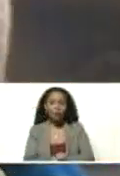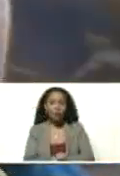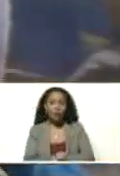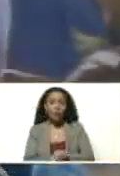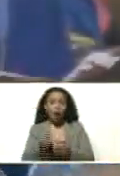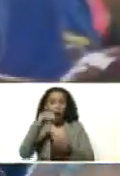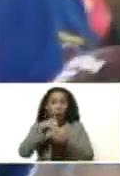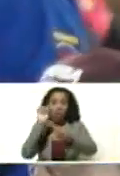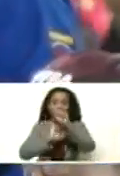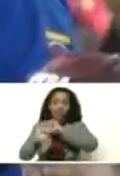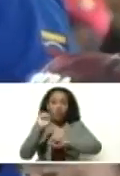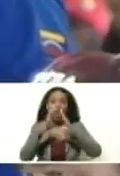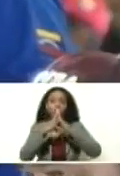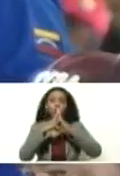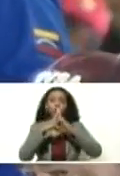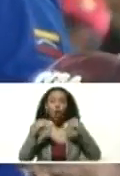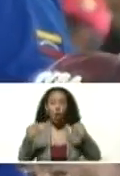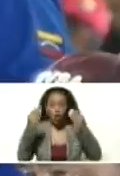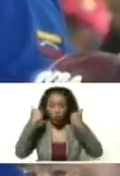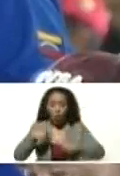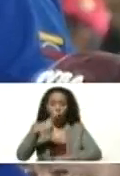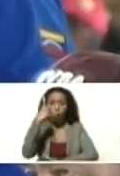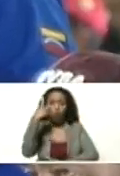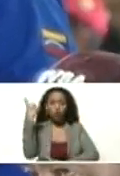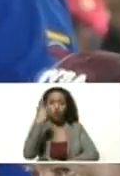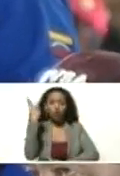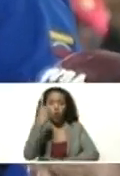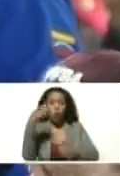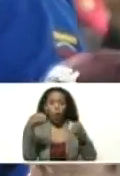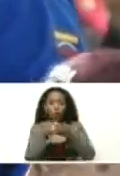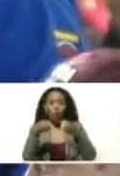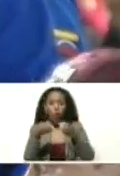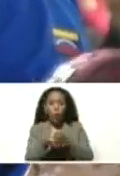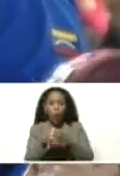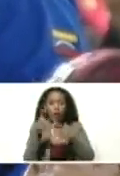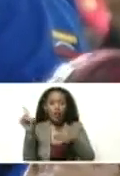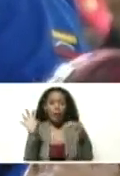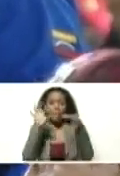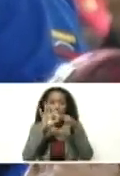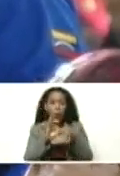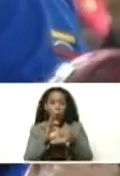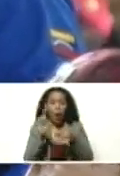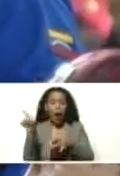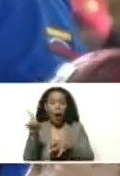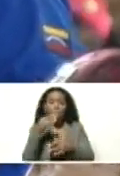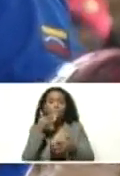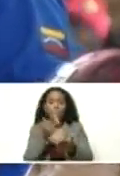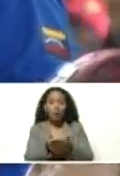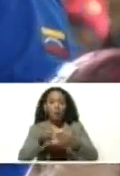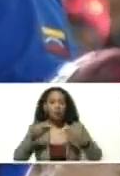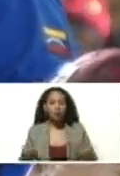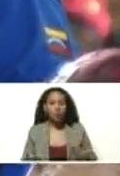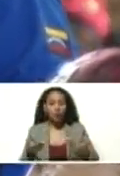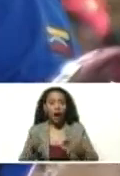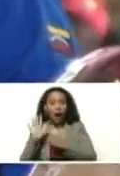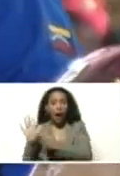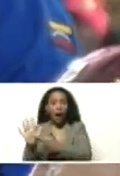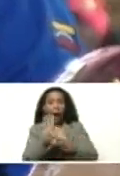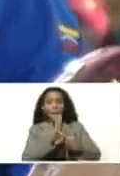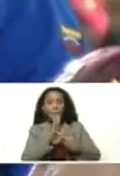sindicato, porque todos somos una sola clase y esa unidad es la que ha permitido que el ejemplo